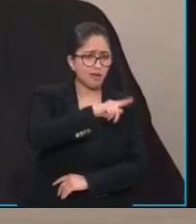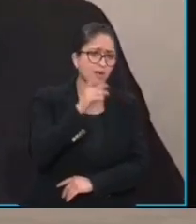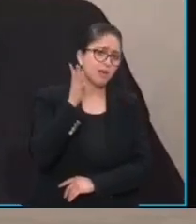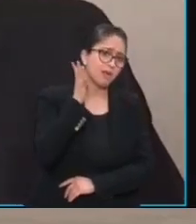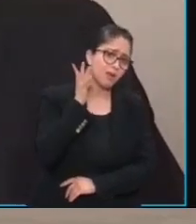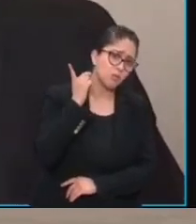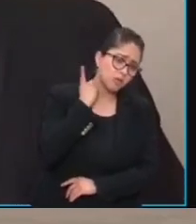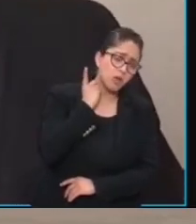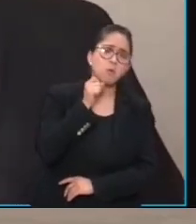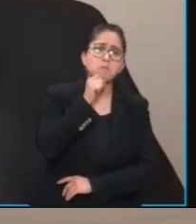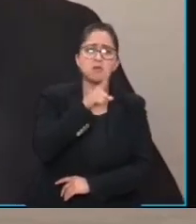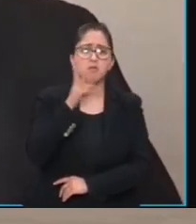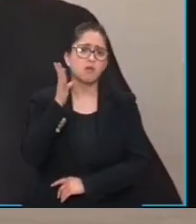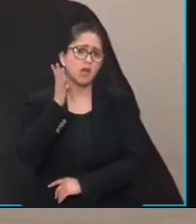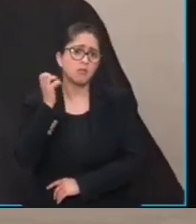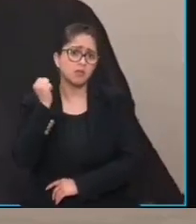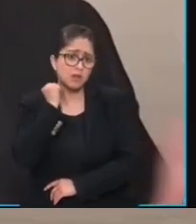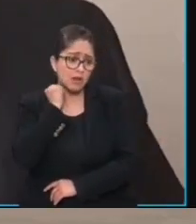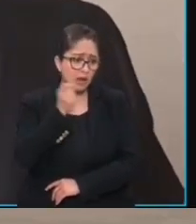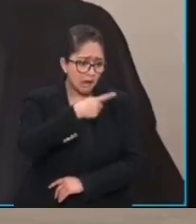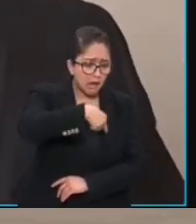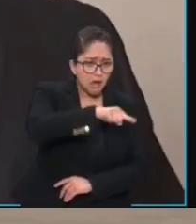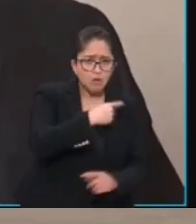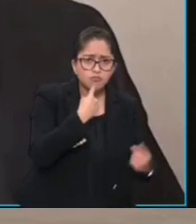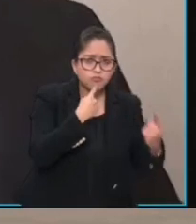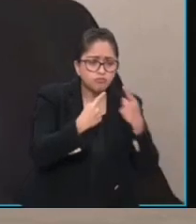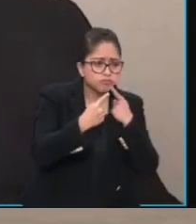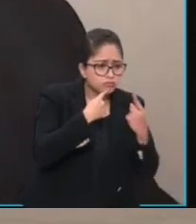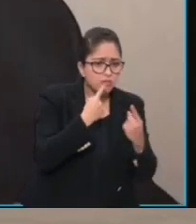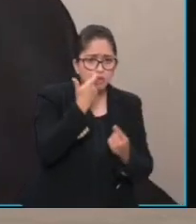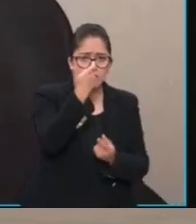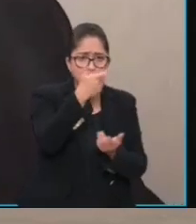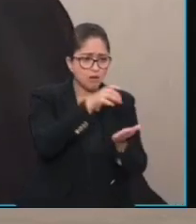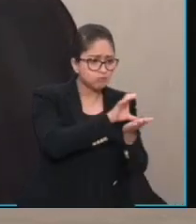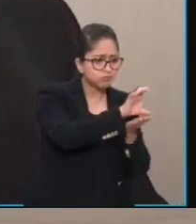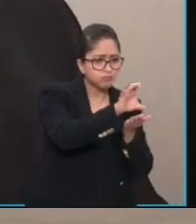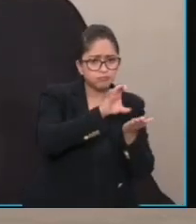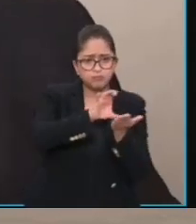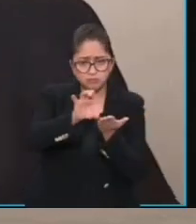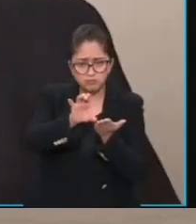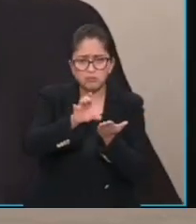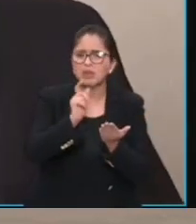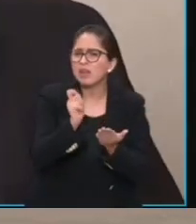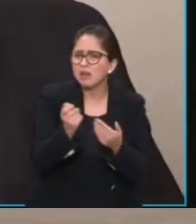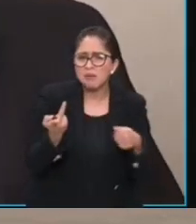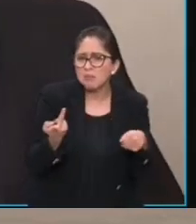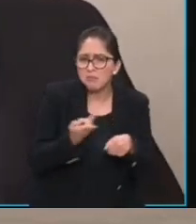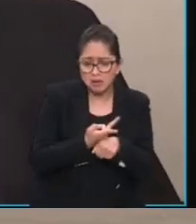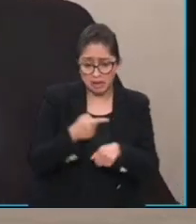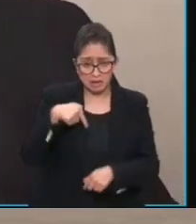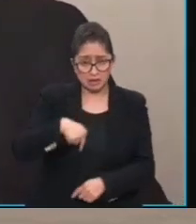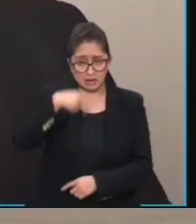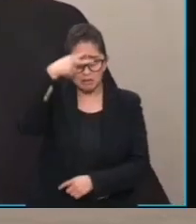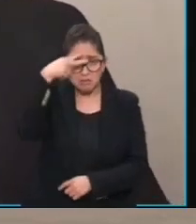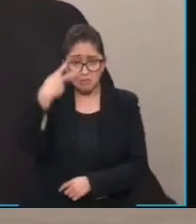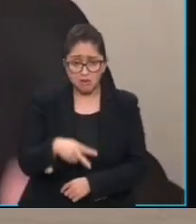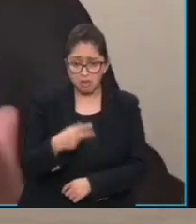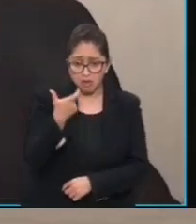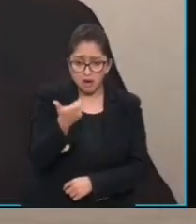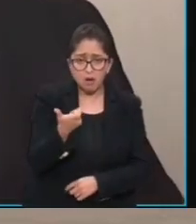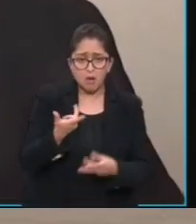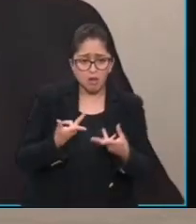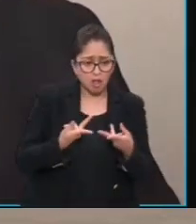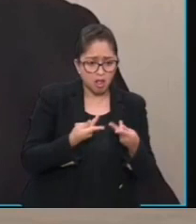las acciones hacia dónde se van los rumbos. ¿Qué es lo que pasa? El país está gastando y está gastando mal. Hay